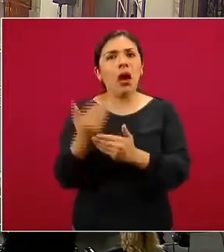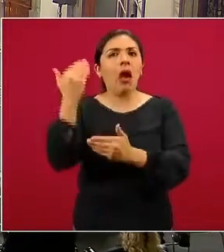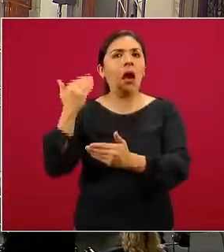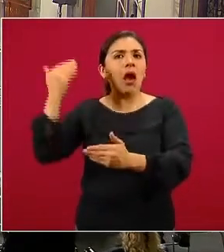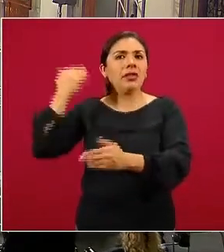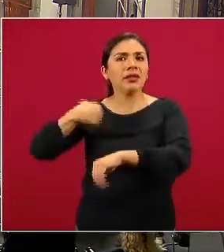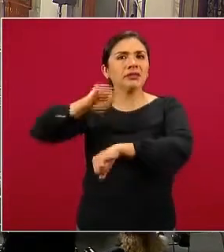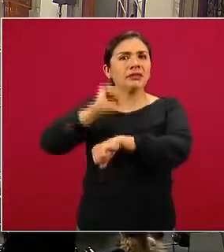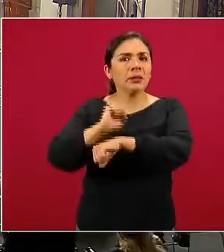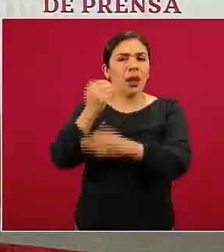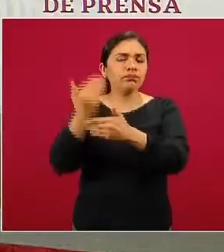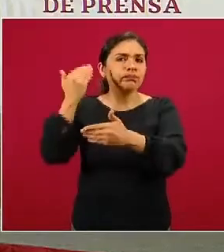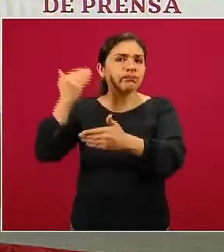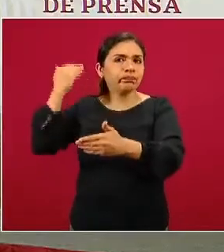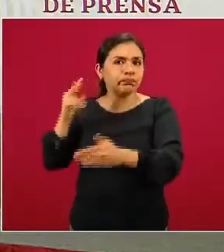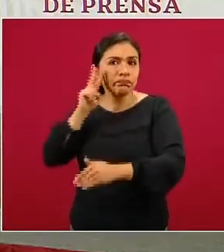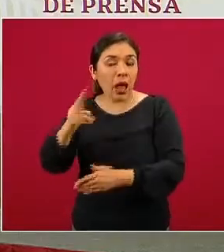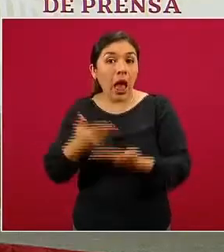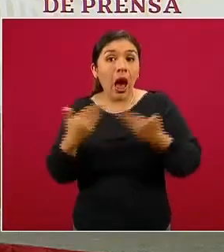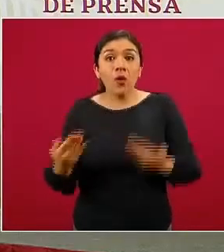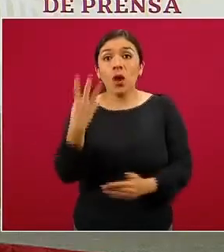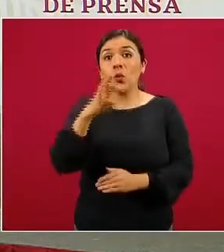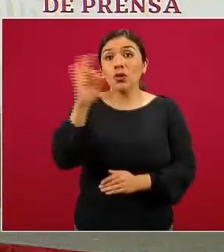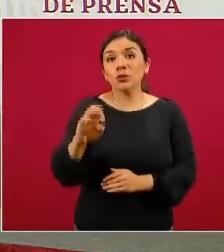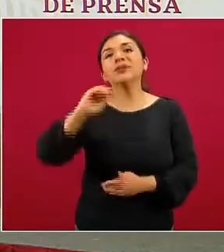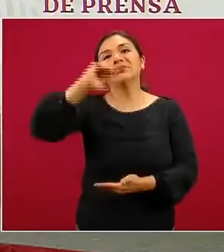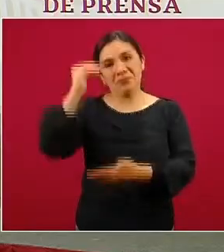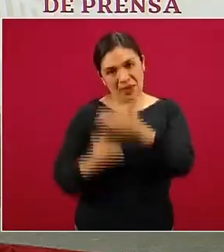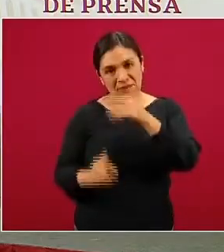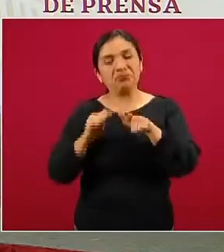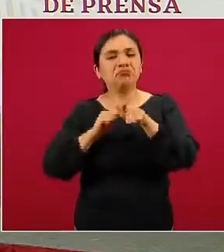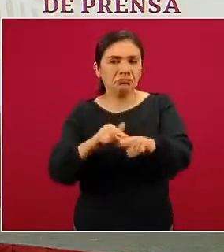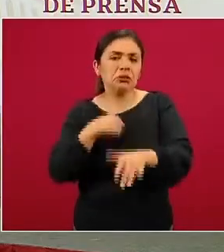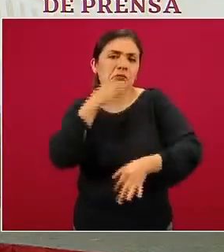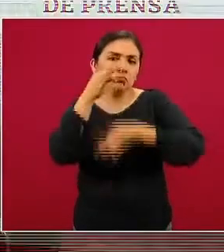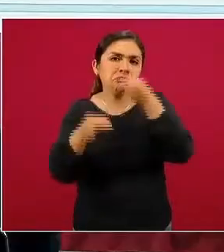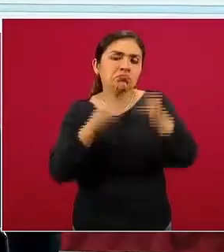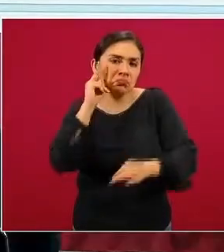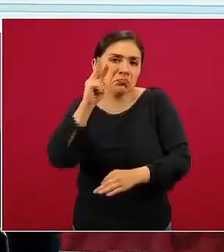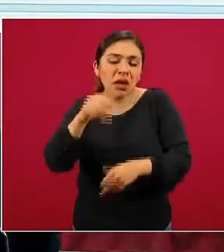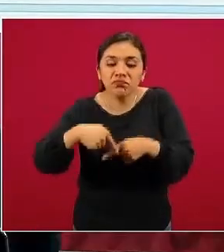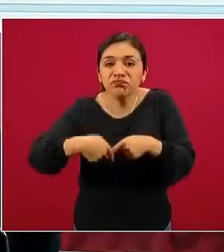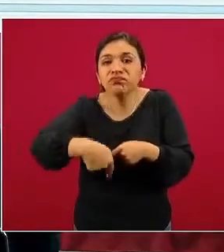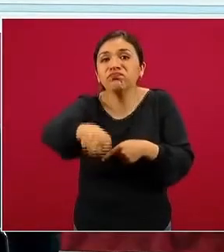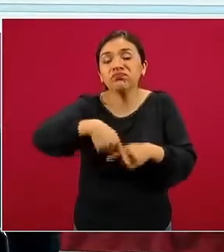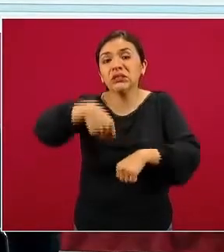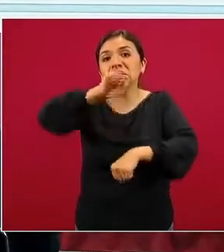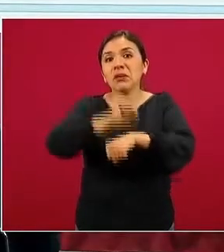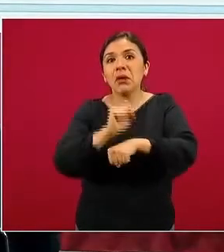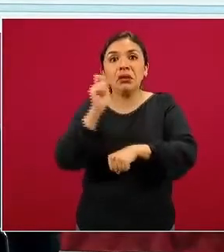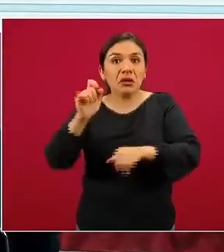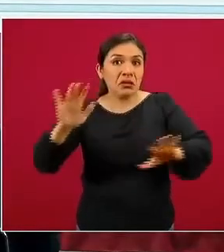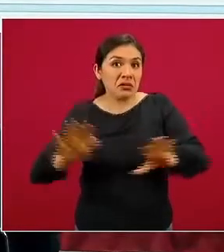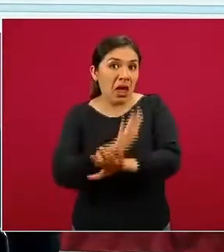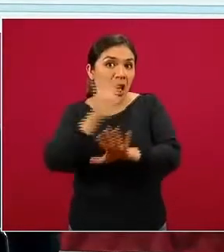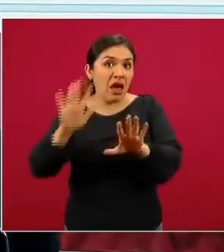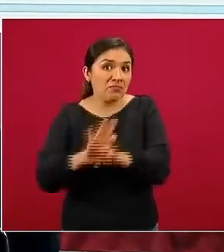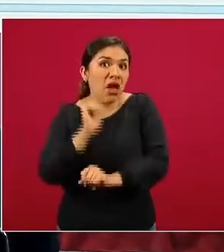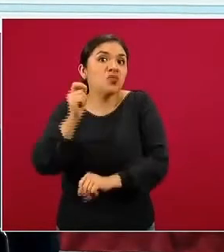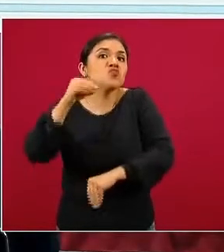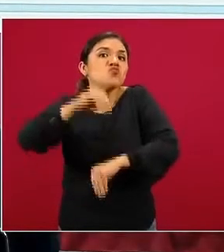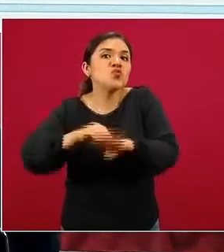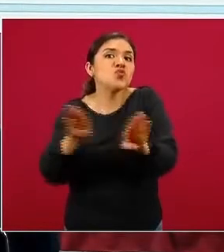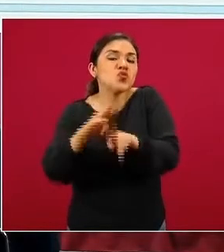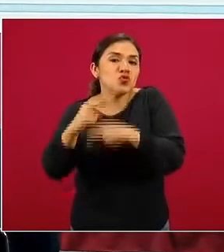en semanas previas del cierre. Vamos a continuar observando en la semana cómo estos números se van